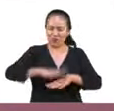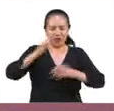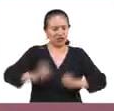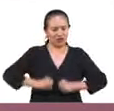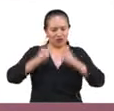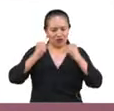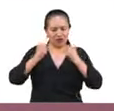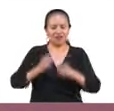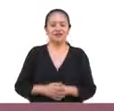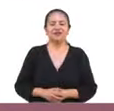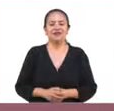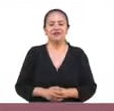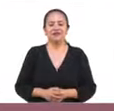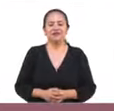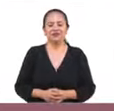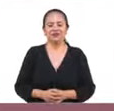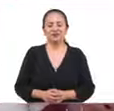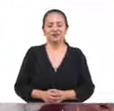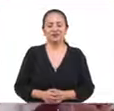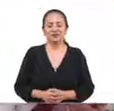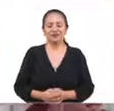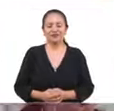fuertes.